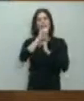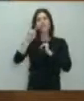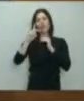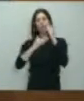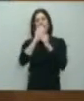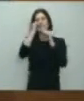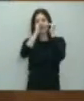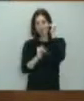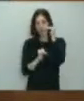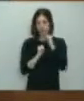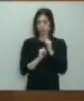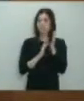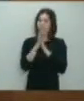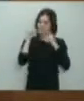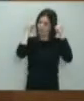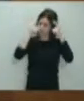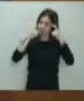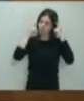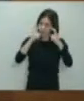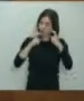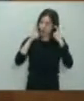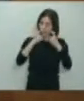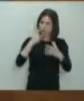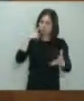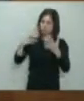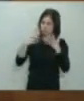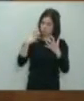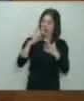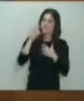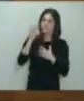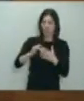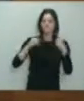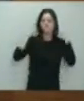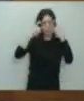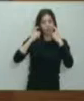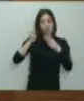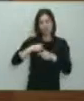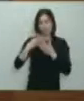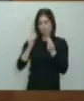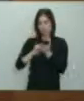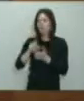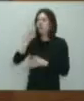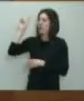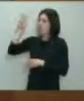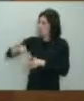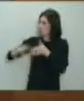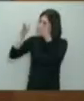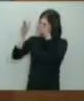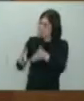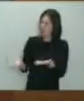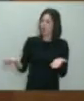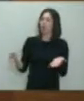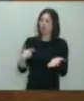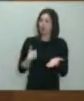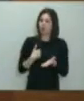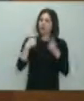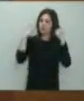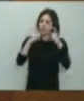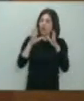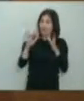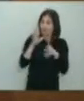esfuerzo notable y un esfuerzo que yo se lo he reconocido no solo aquí, sino en comisión, y vuelvo a reconocerlo. ¿Interesa, por lo tanto,